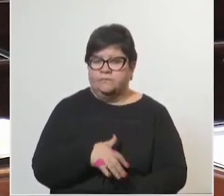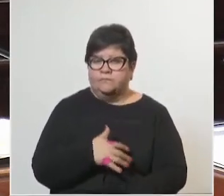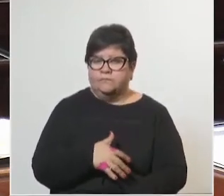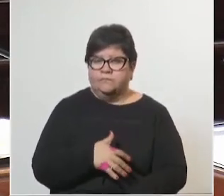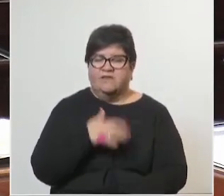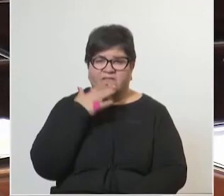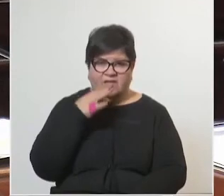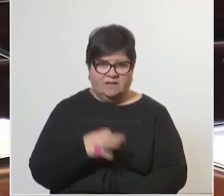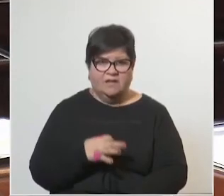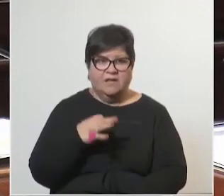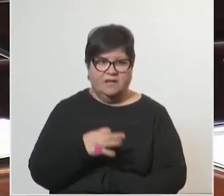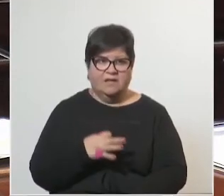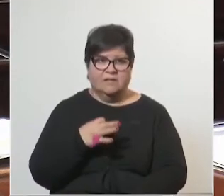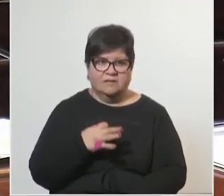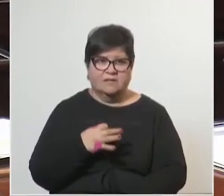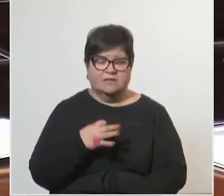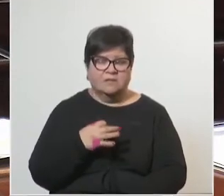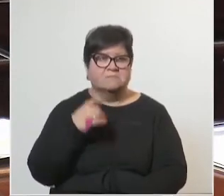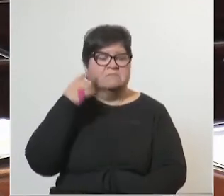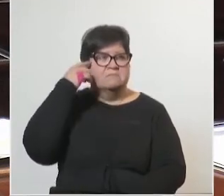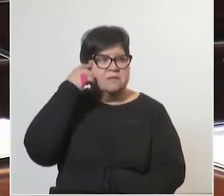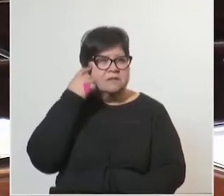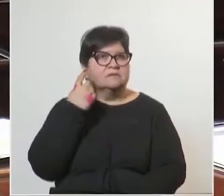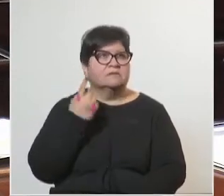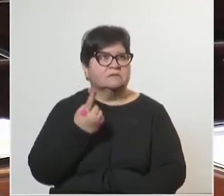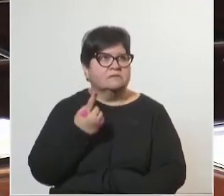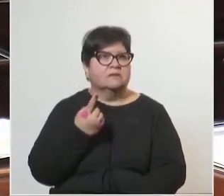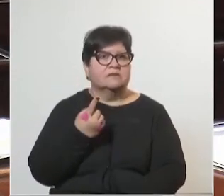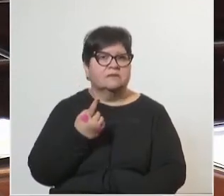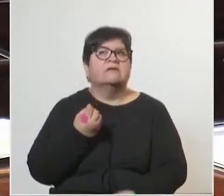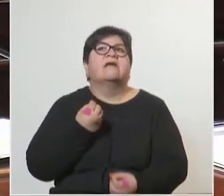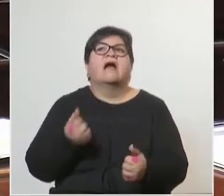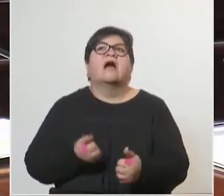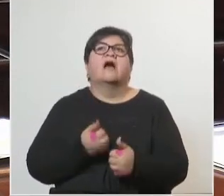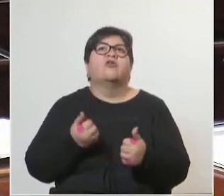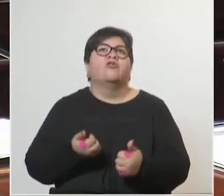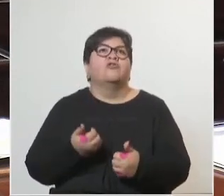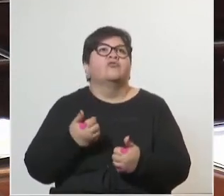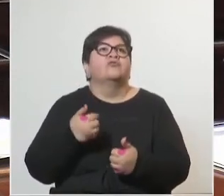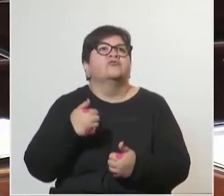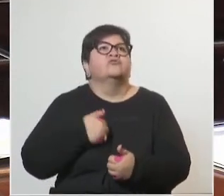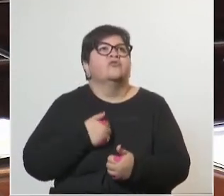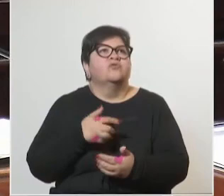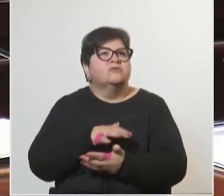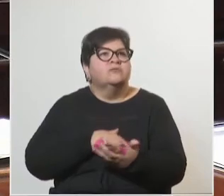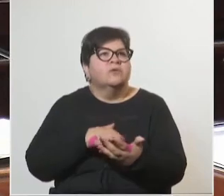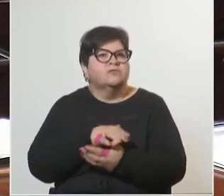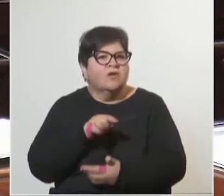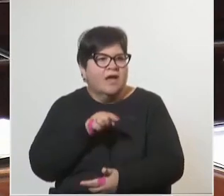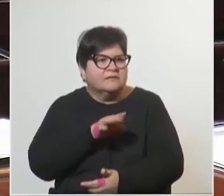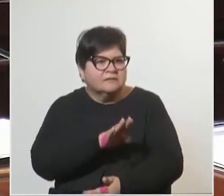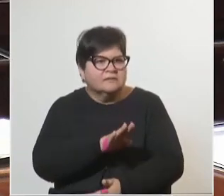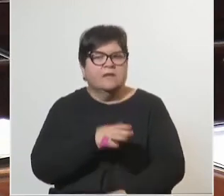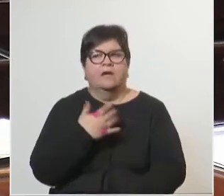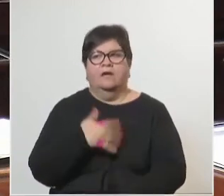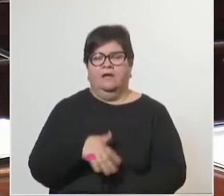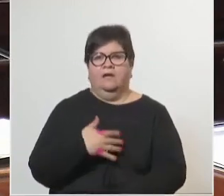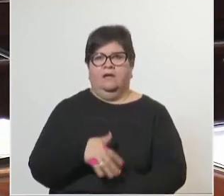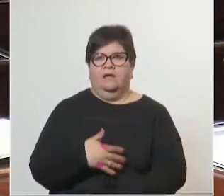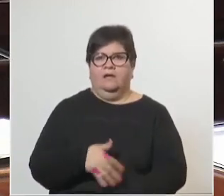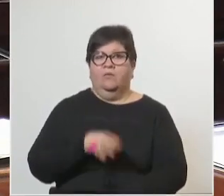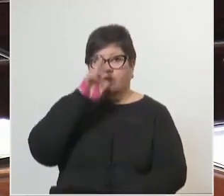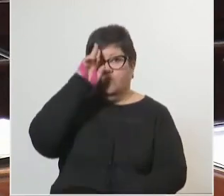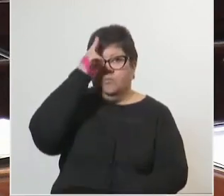Y honestamente más de una vez pensé, bueno, ¿qué haría yo si estuviera en esta situación, ¿no? El Uruguay tiene